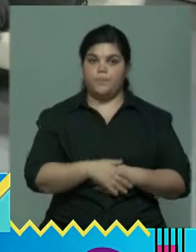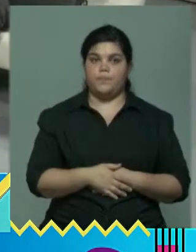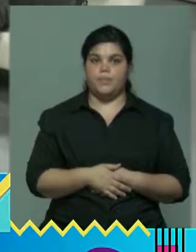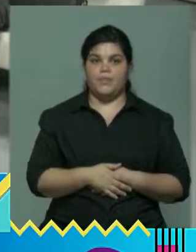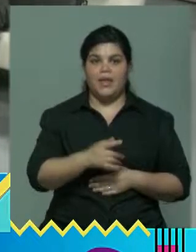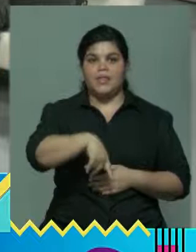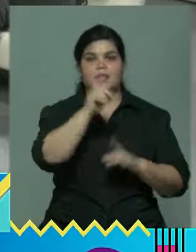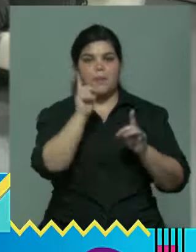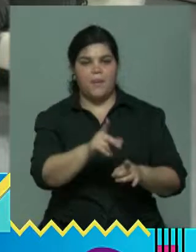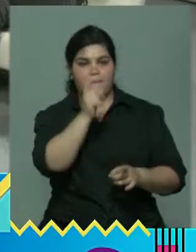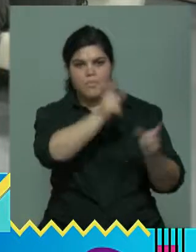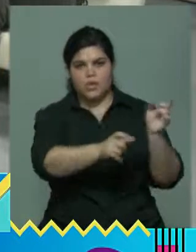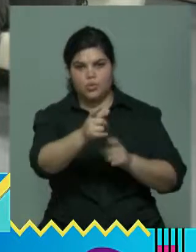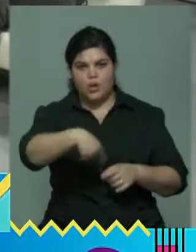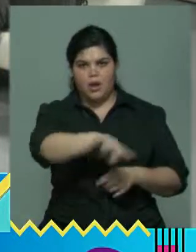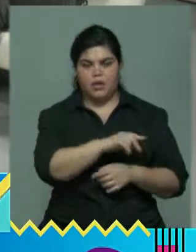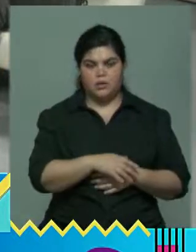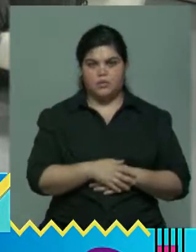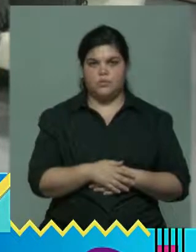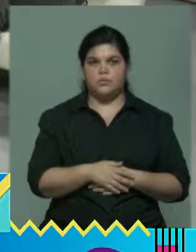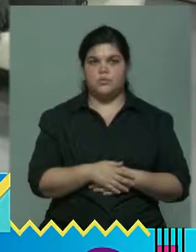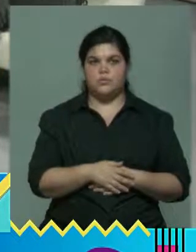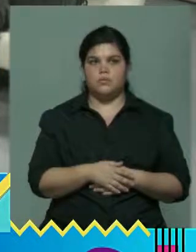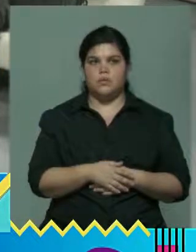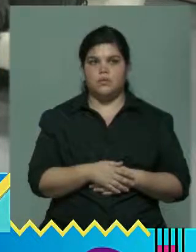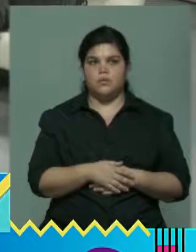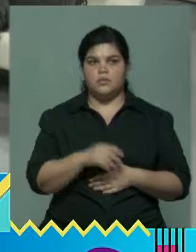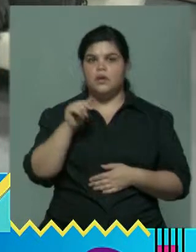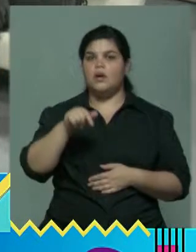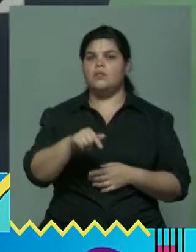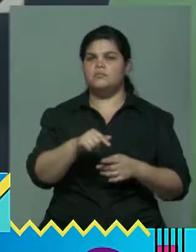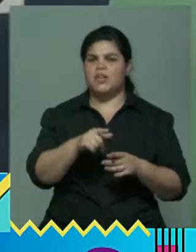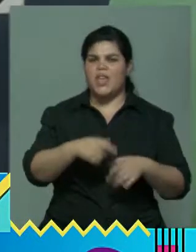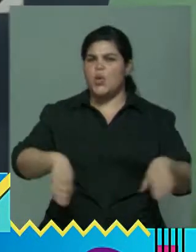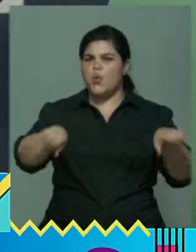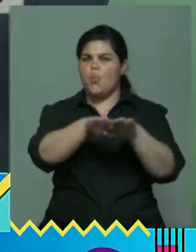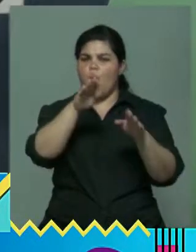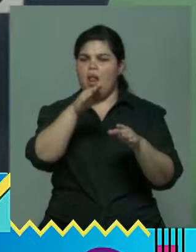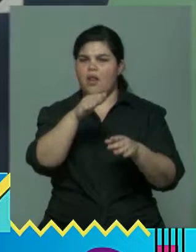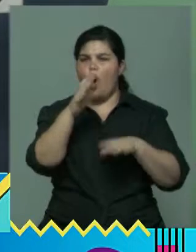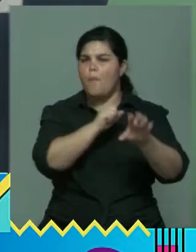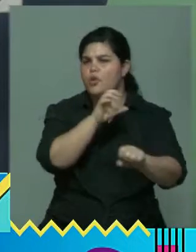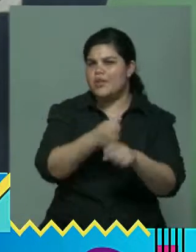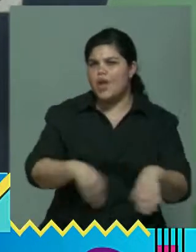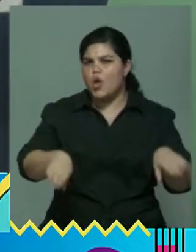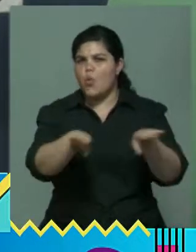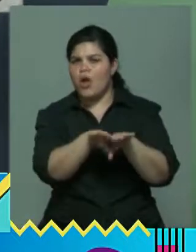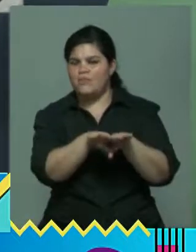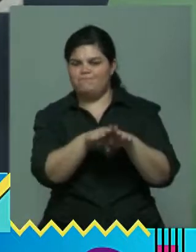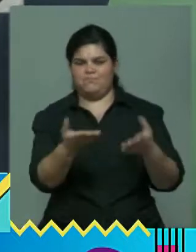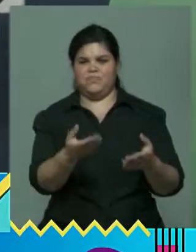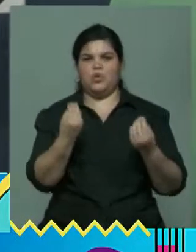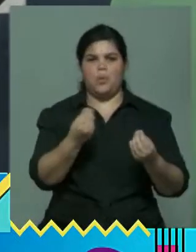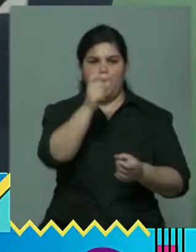oportunidades. En el caso de ellos, los trans, igualdad de oportunidades no hay, ¿no? Es muy difícil encontrar, justamente decías vos, 35 años de edad promedio,